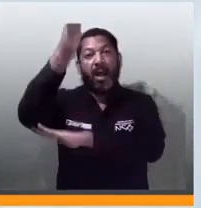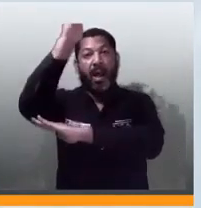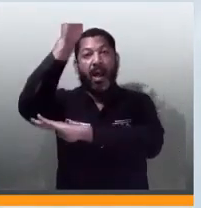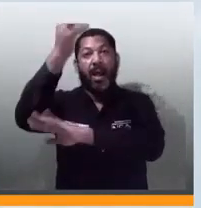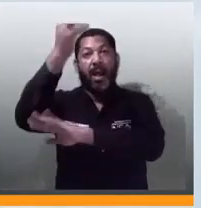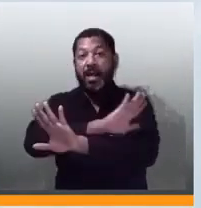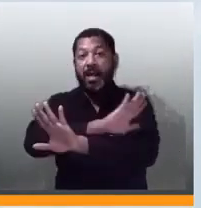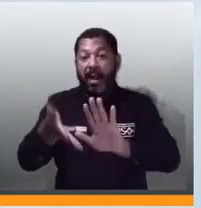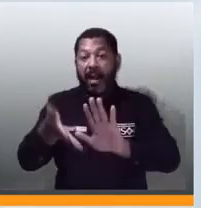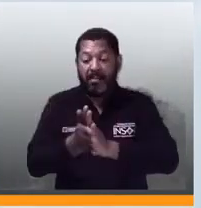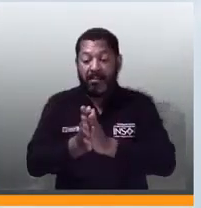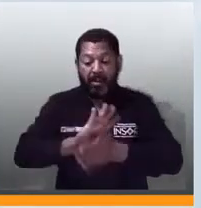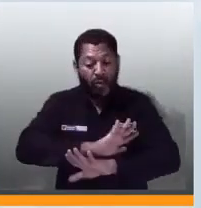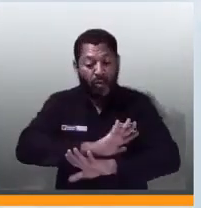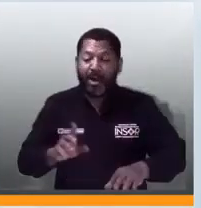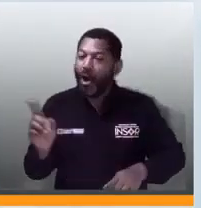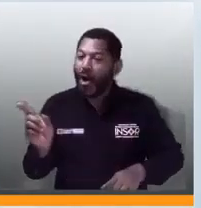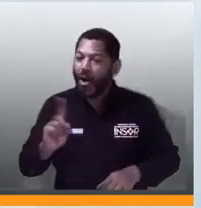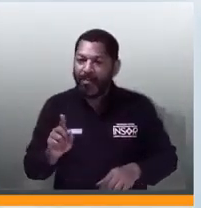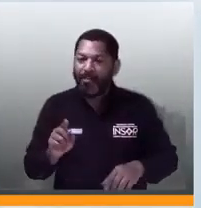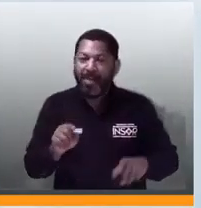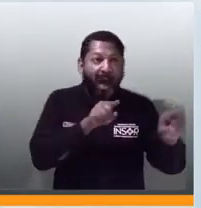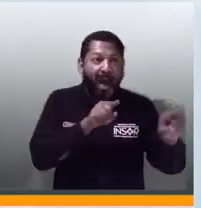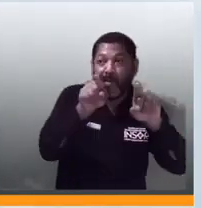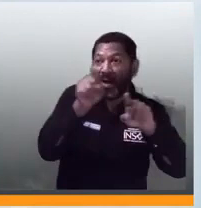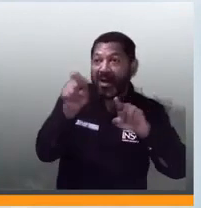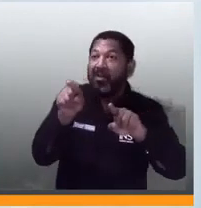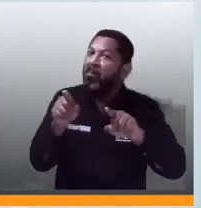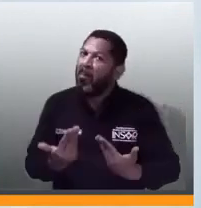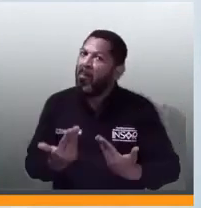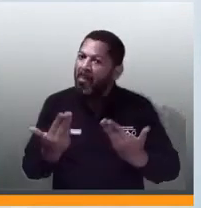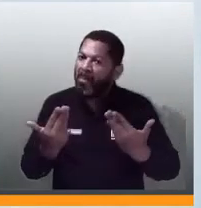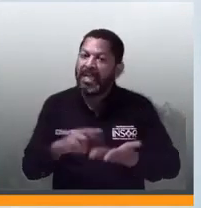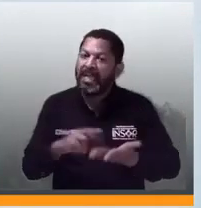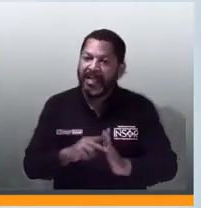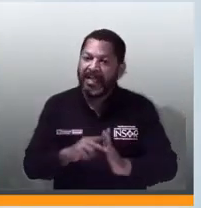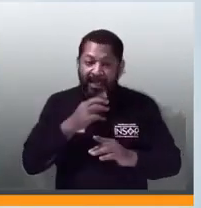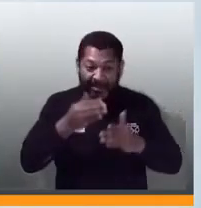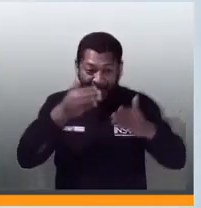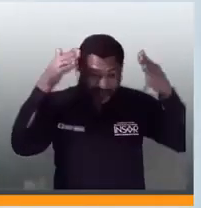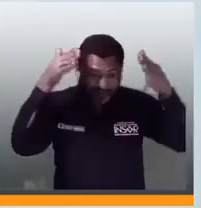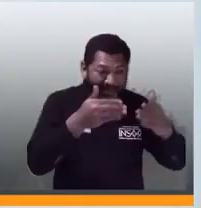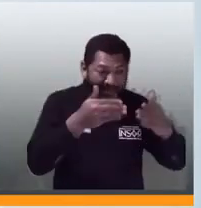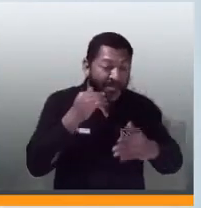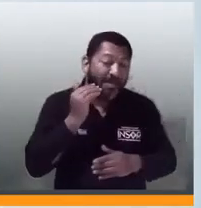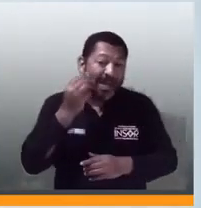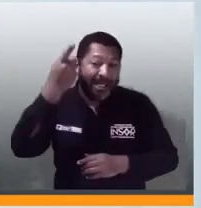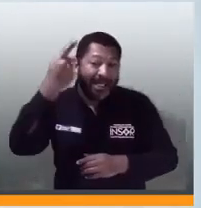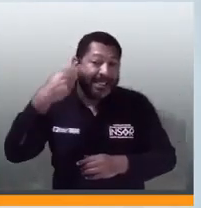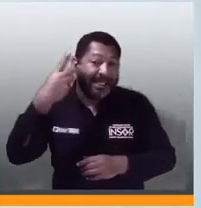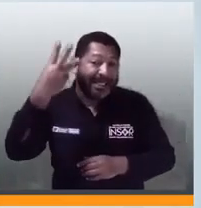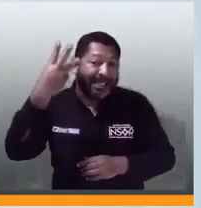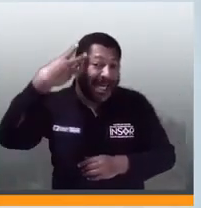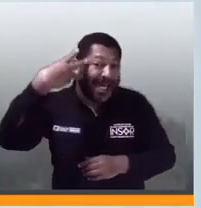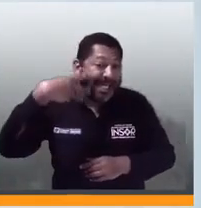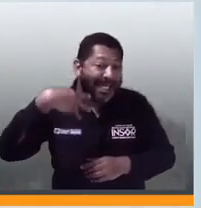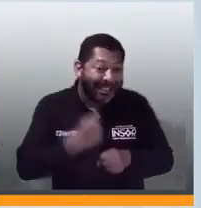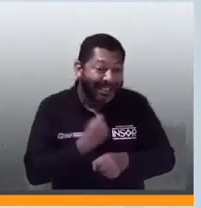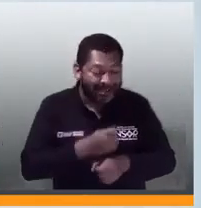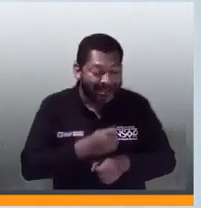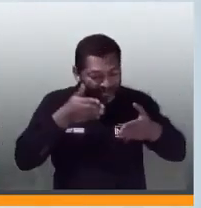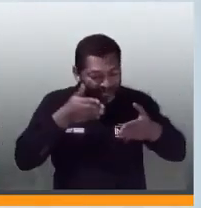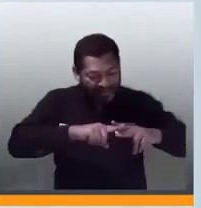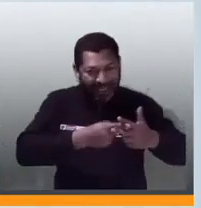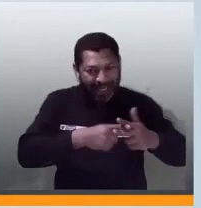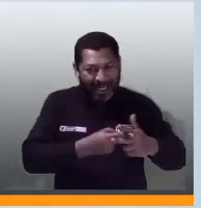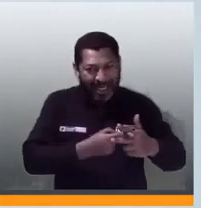Ha habido muchas ofertas, pero hacer actividades así concentradas, 3 días, digamos, seguidos de talleres en